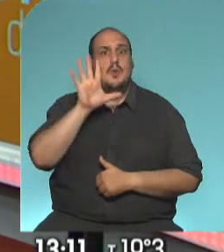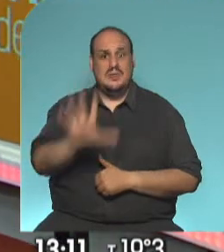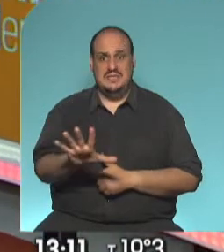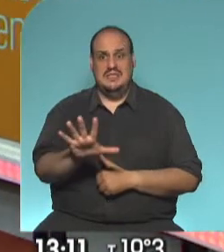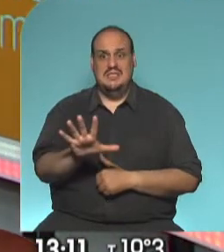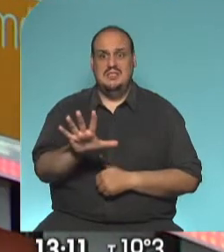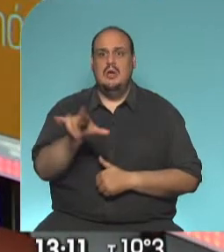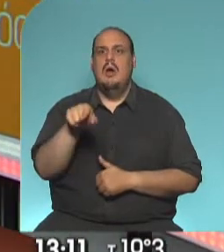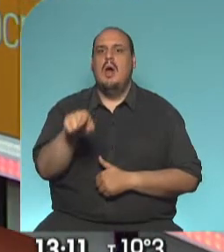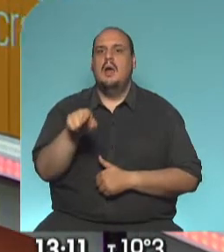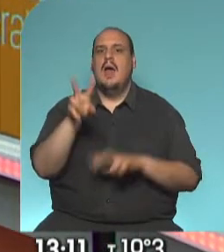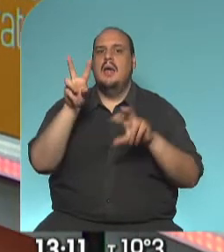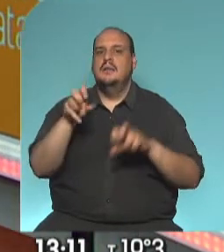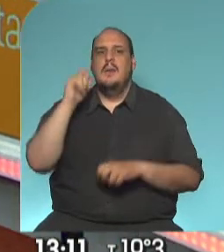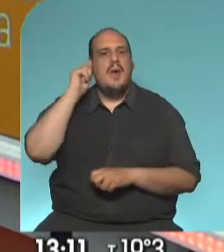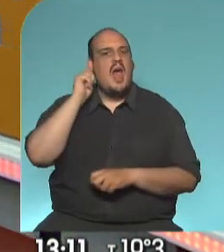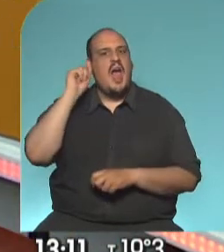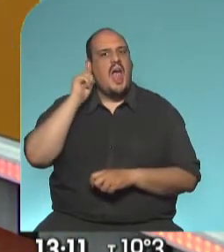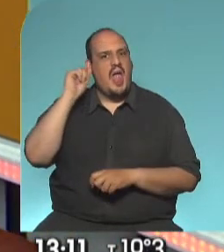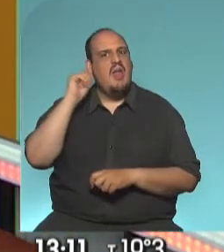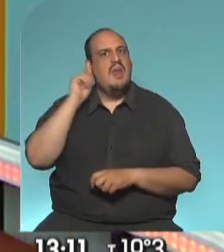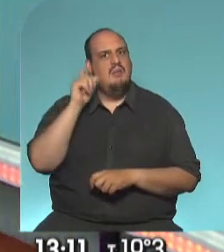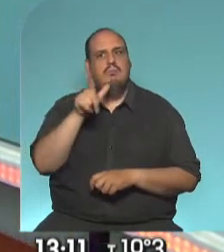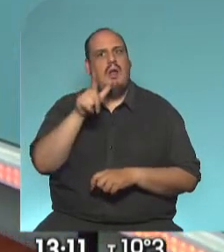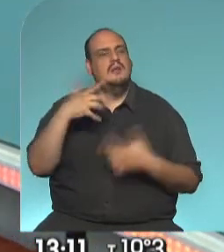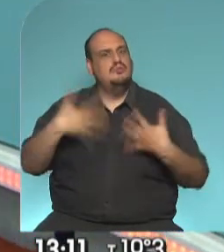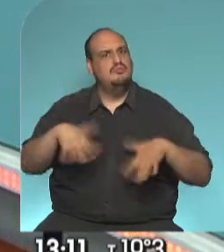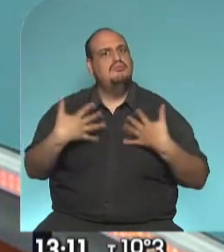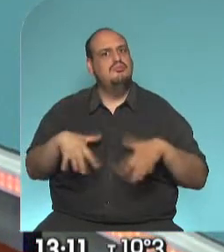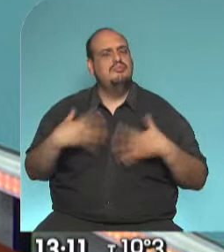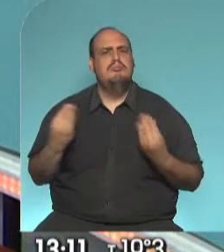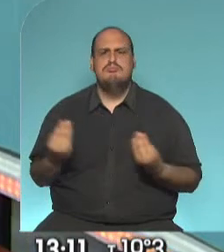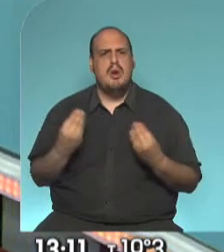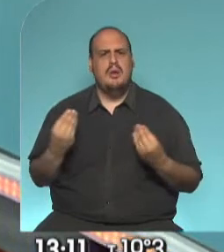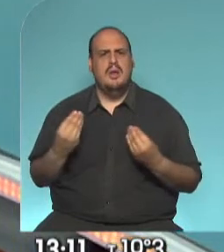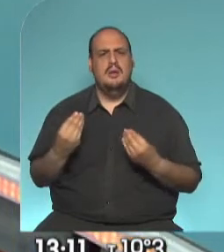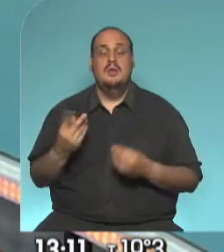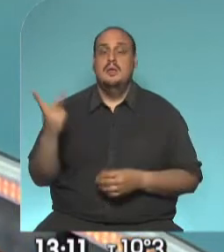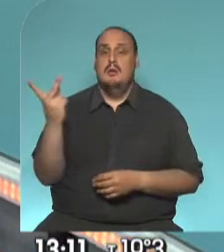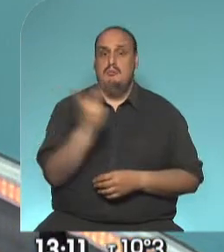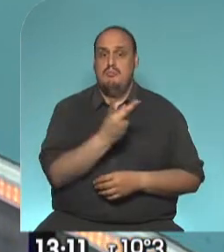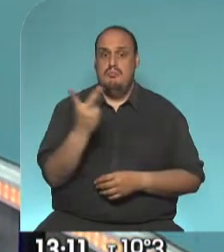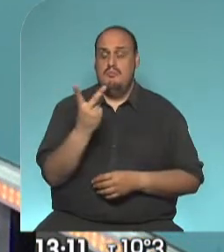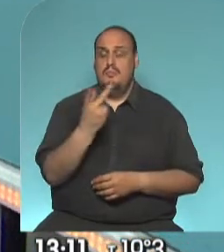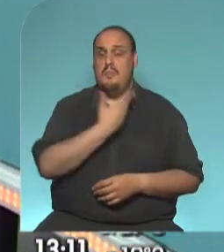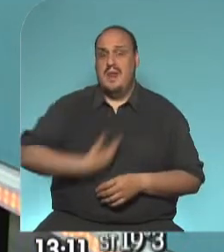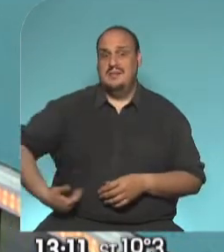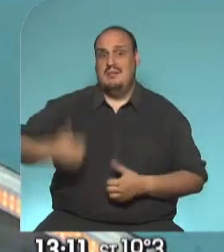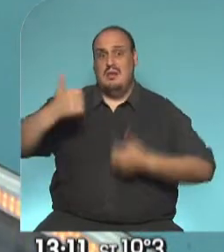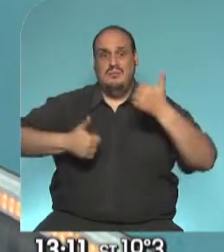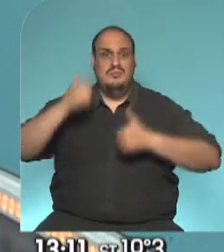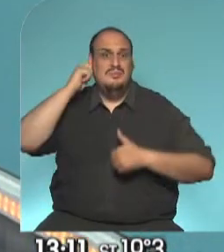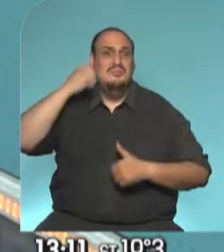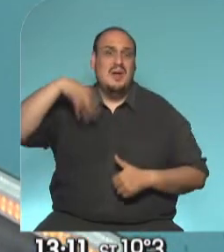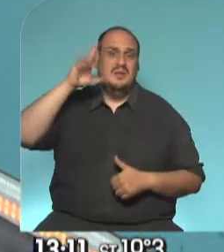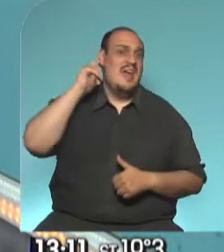acá aparece el factor de la edad, que es bastante determinante en esta campaña electoral. ¿Por qué? Porque tenemos dos candidatos a presidentes muy grandes,